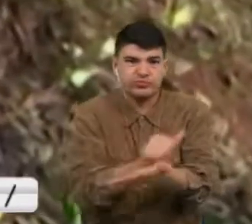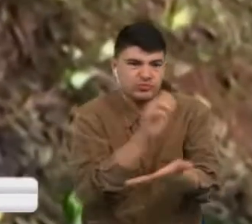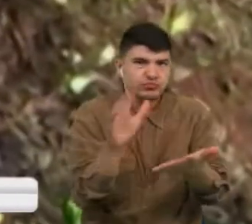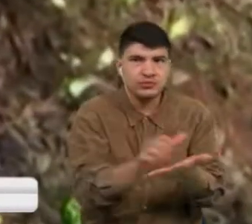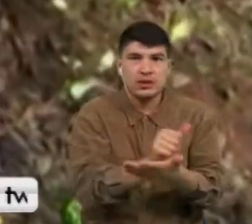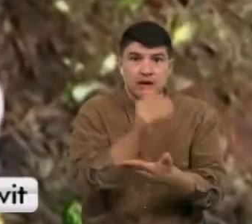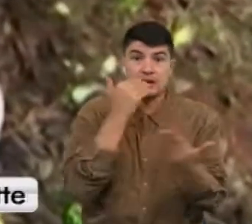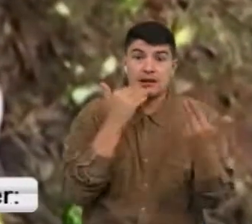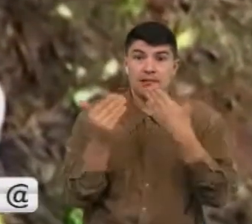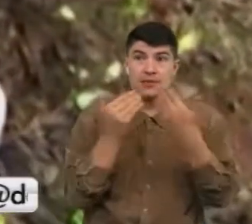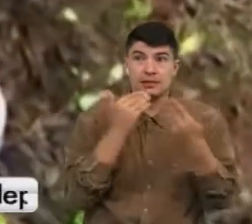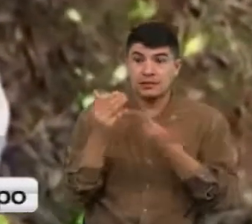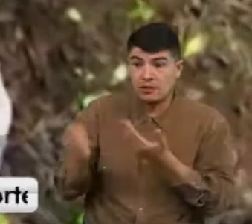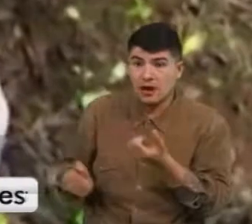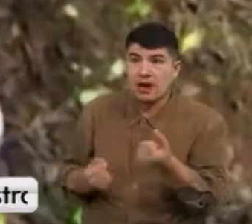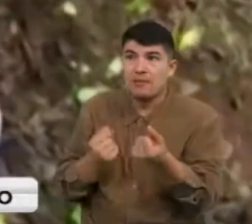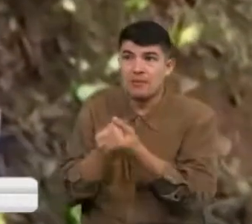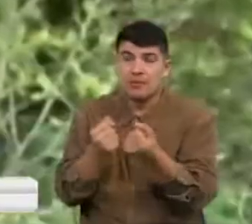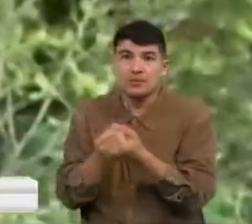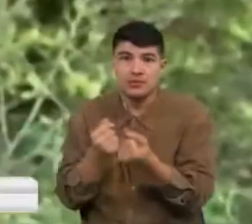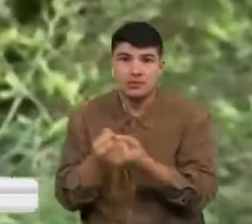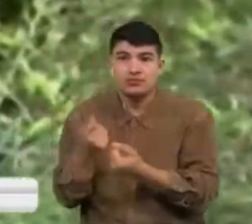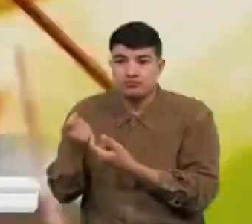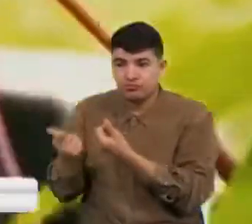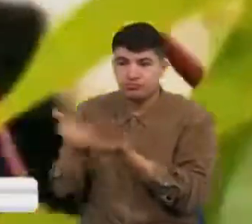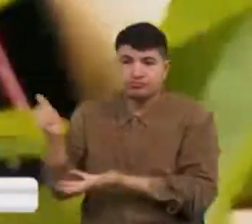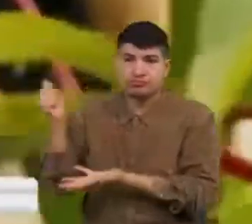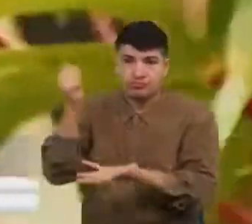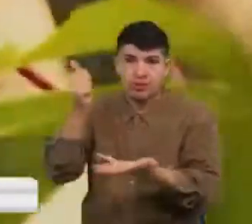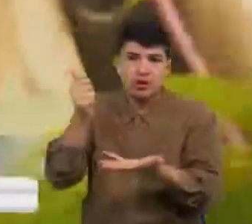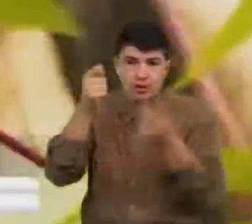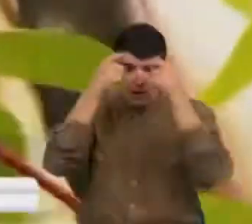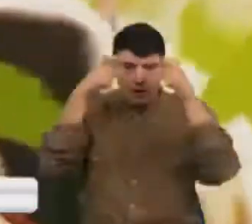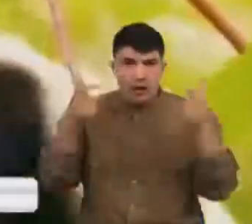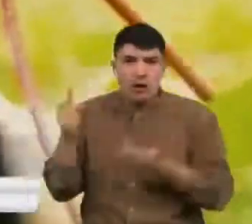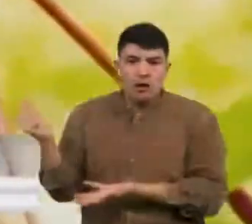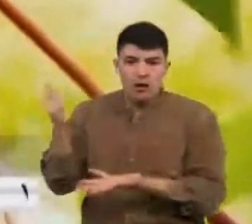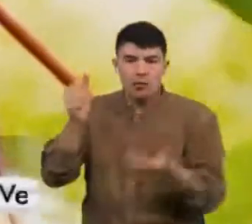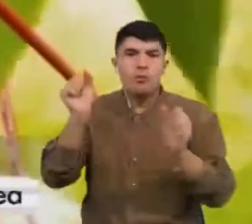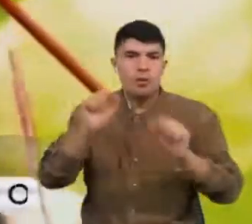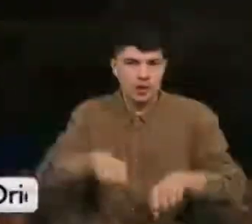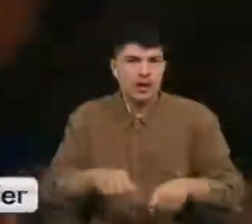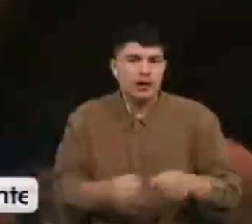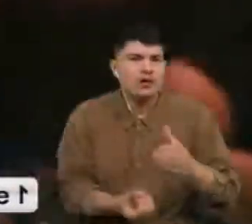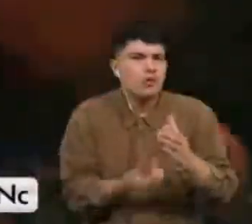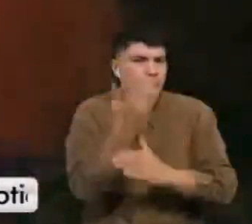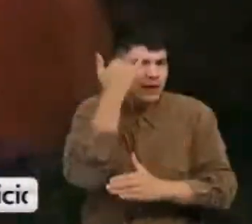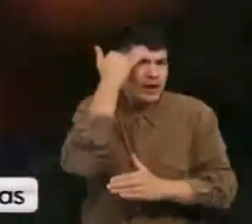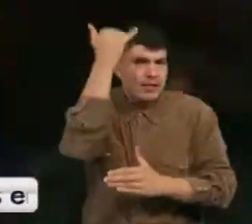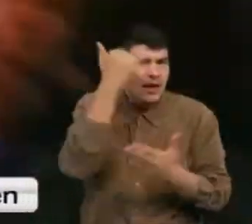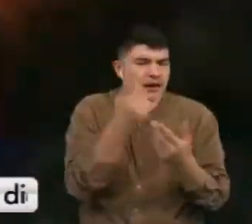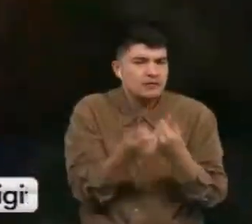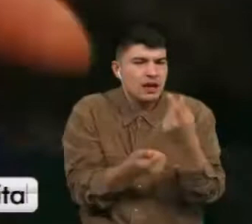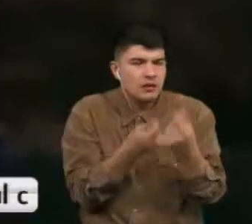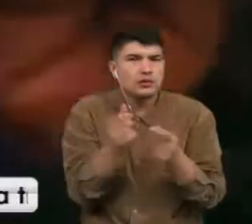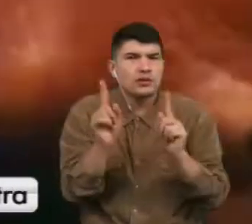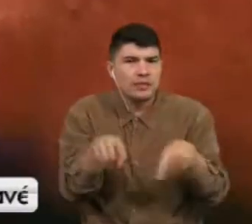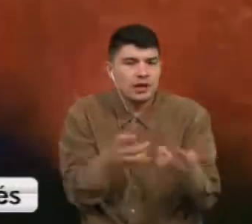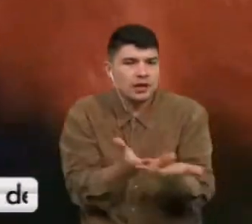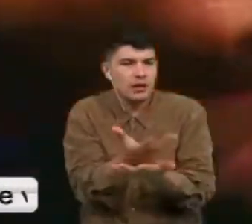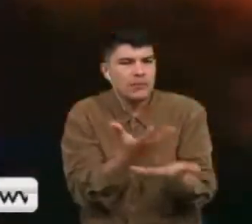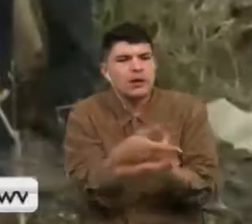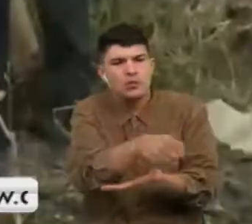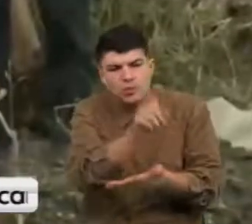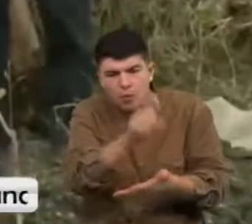los campesinos contarán con apoyo en recursos por parte del Estado para encaminar sus modelos de negocio y recomendaciones sobre lo que